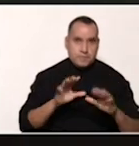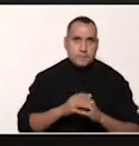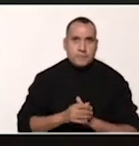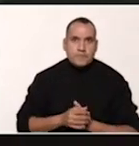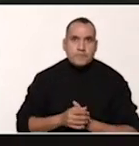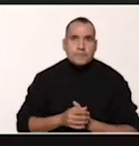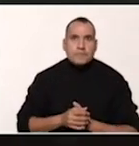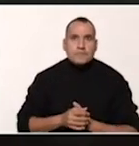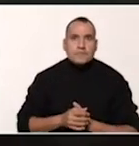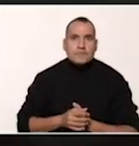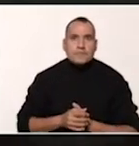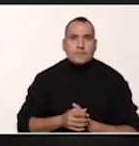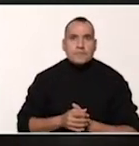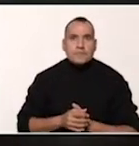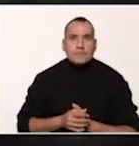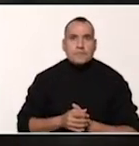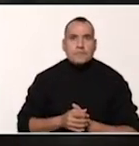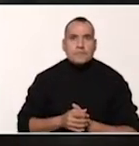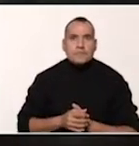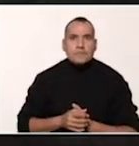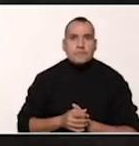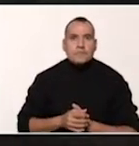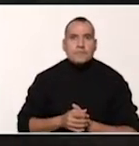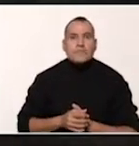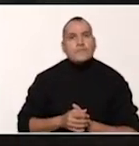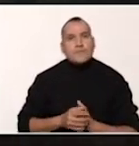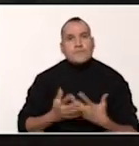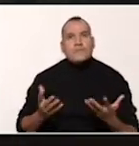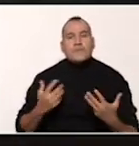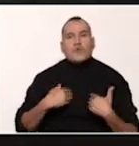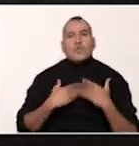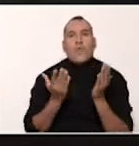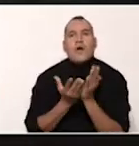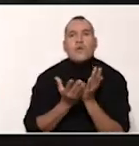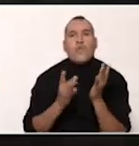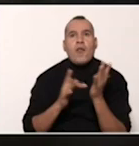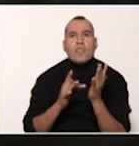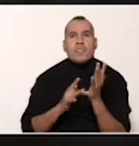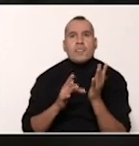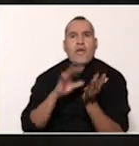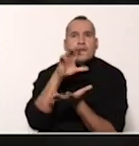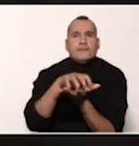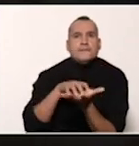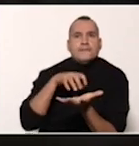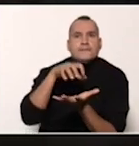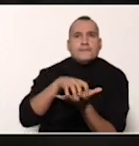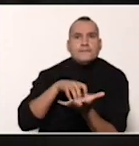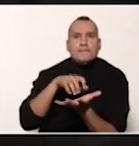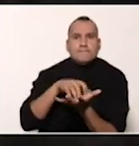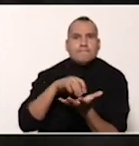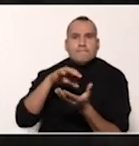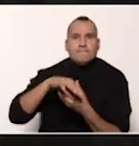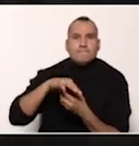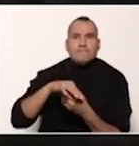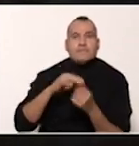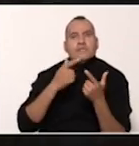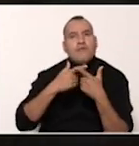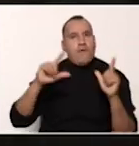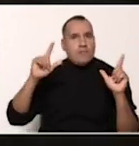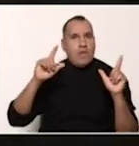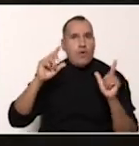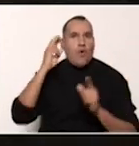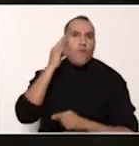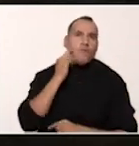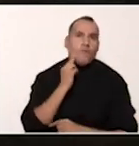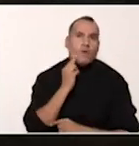Quien tiene el gusto de hablarles es Angélica Piña, estudiante de sexto año de la Escuela Técnica Agropecuaria Robinsoniana y Zamorana, Libertador Simón